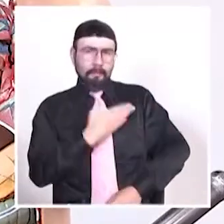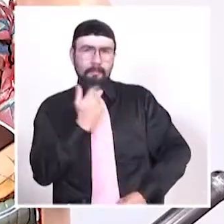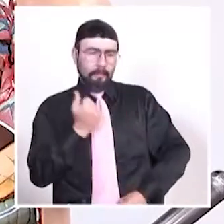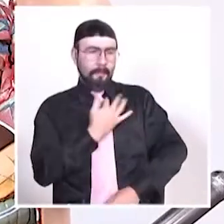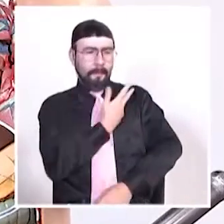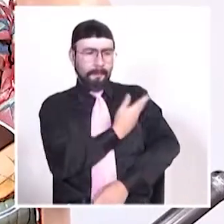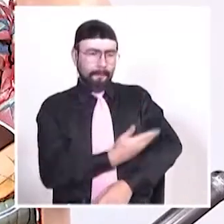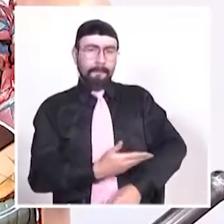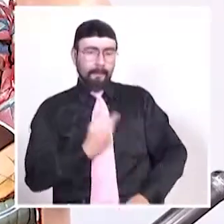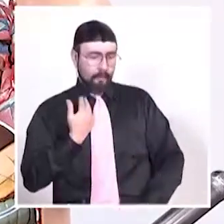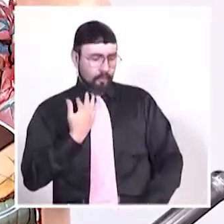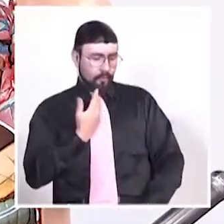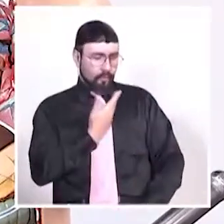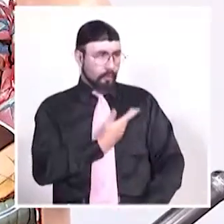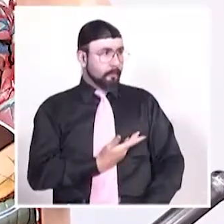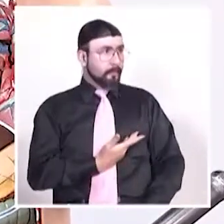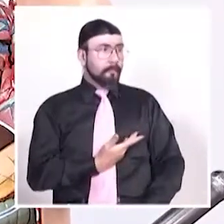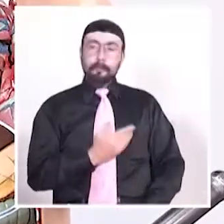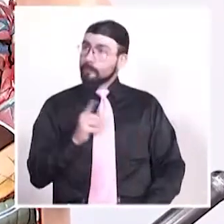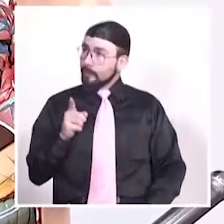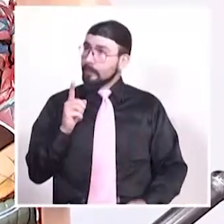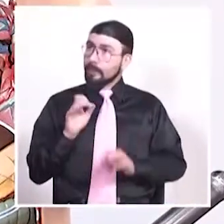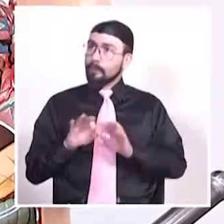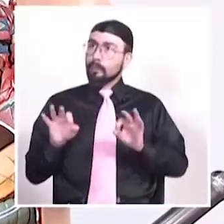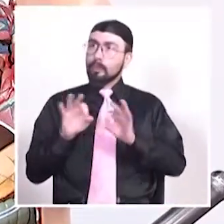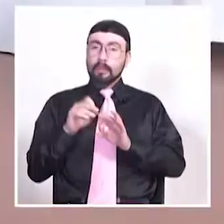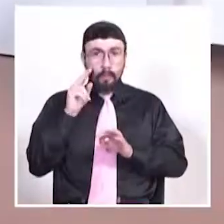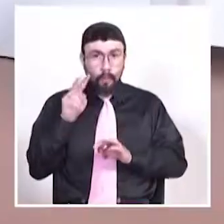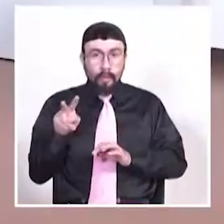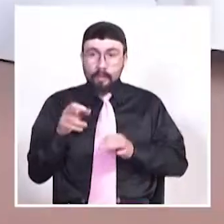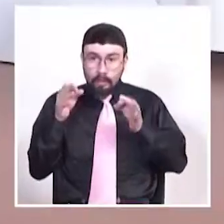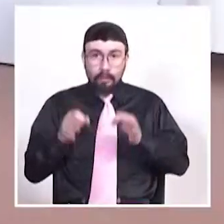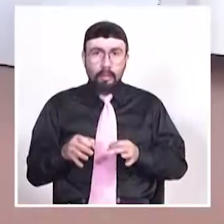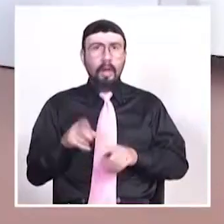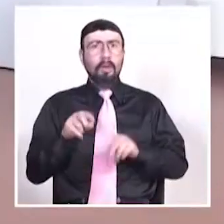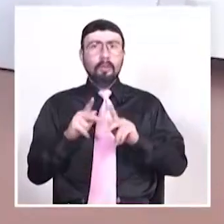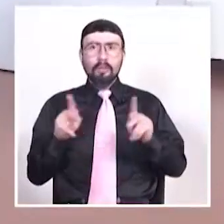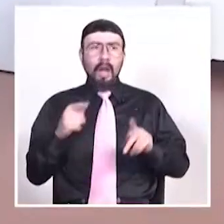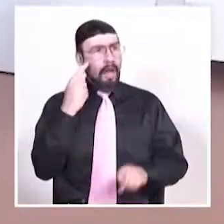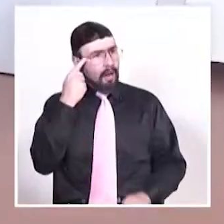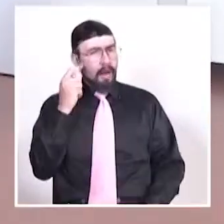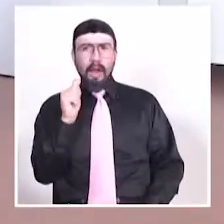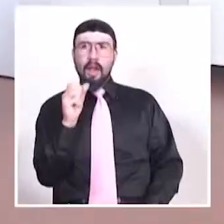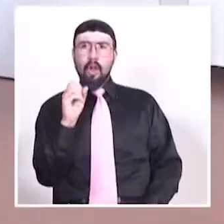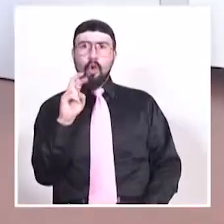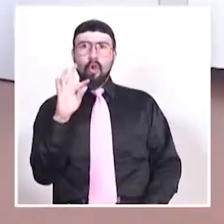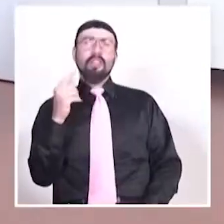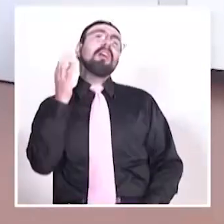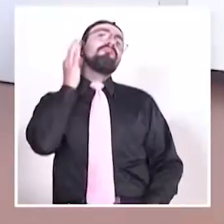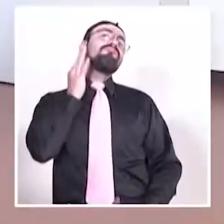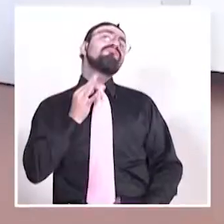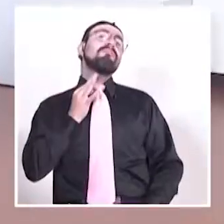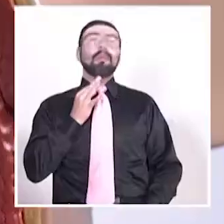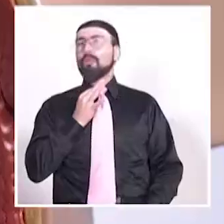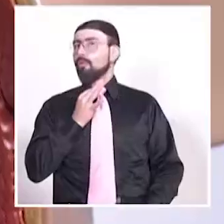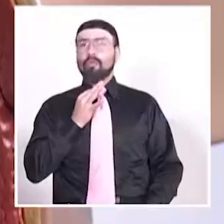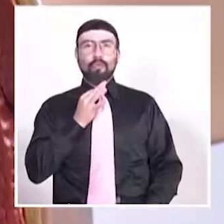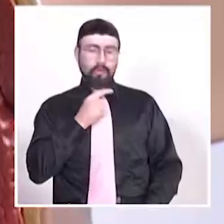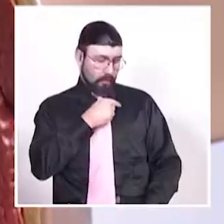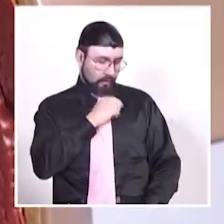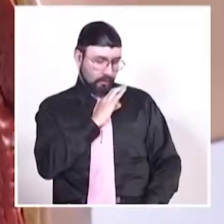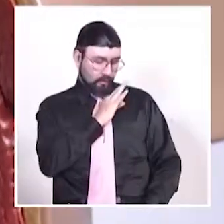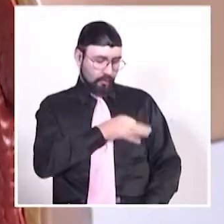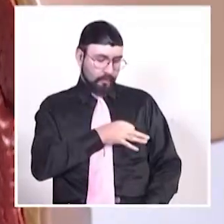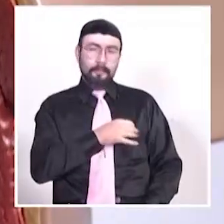término desangra. Me parece muy importante que muestre que la aorta es ahí, porque todo el mundo cree que es en el cuello. Ah, sí, no, esta aorta